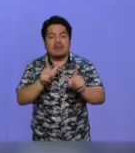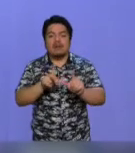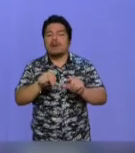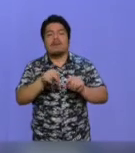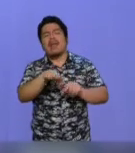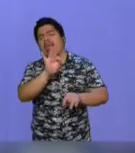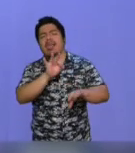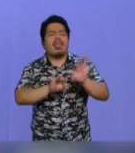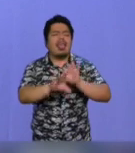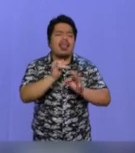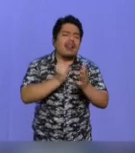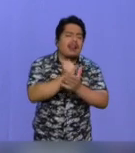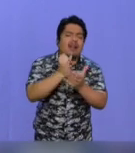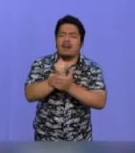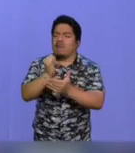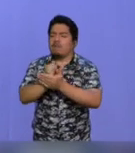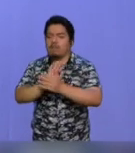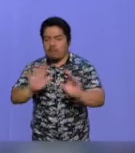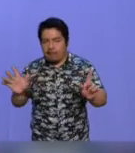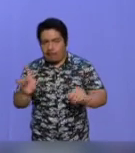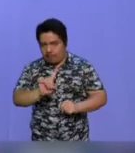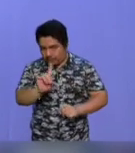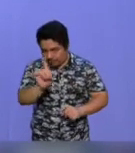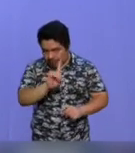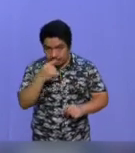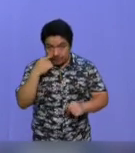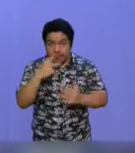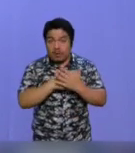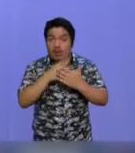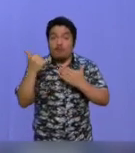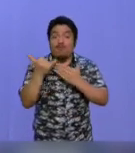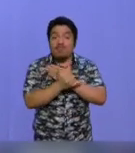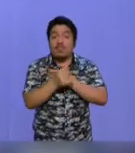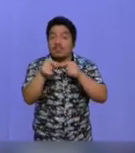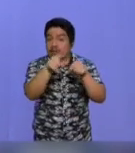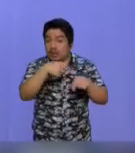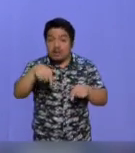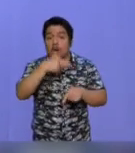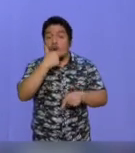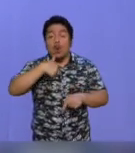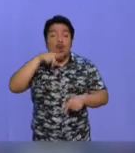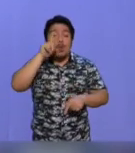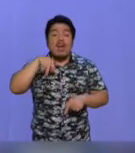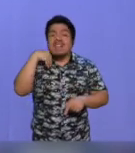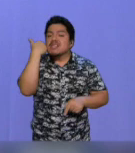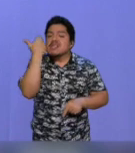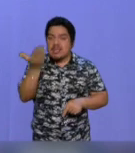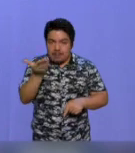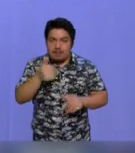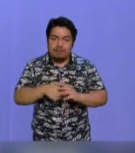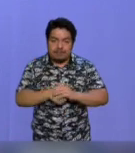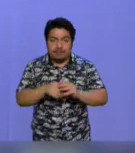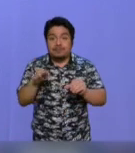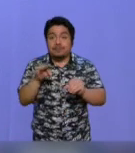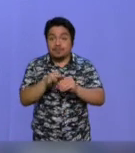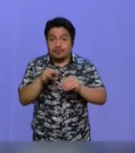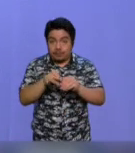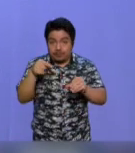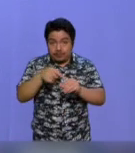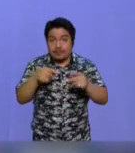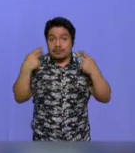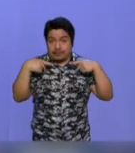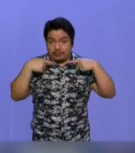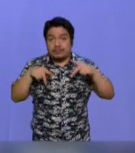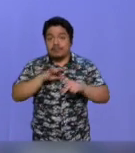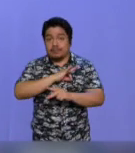próximas autoridades o a los partidos que van a gobernar, sino al proyecto de nación que quieren las y los ciudadanos. También recordó que el voto es la herramienta del pueblo